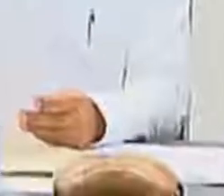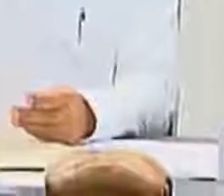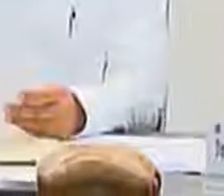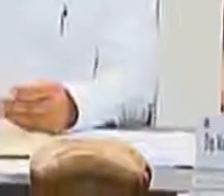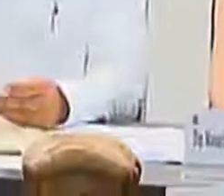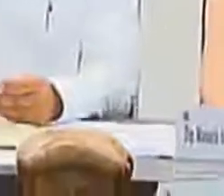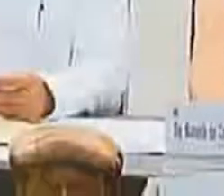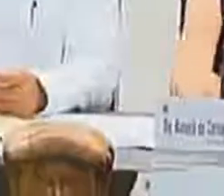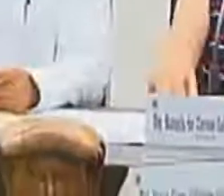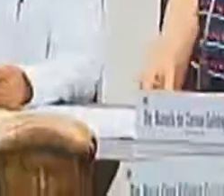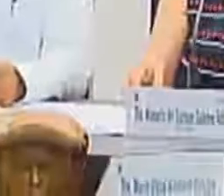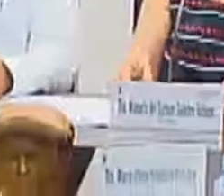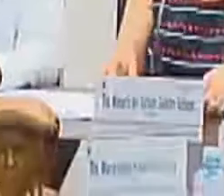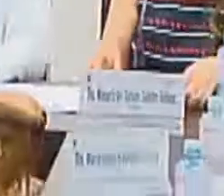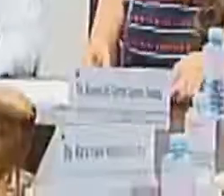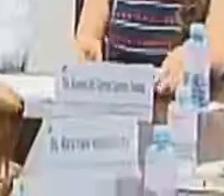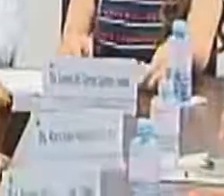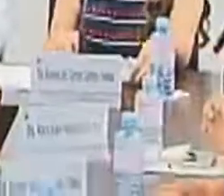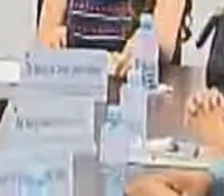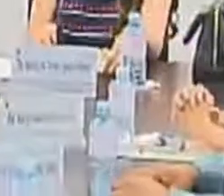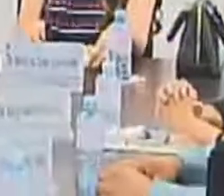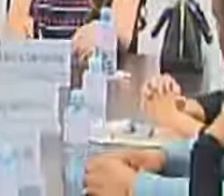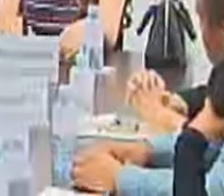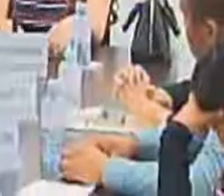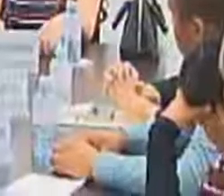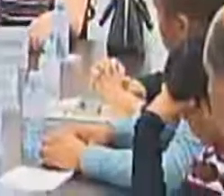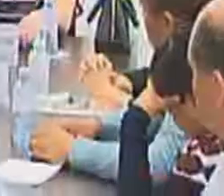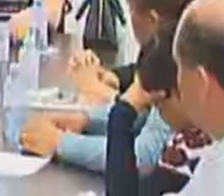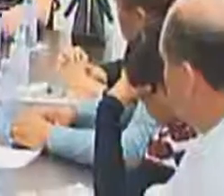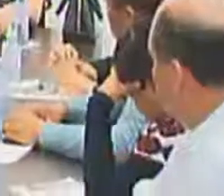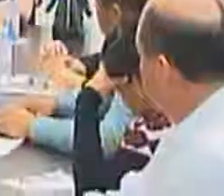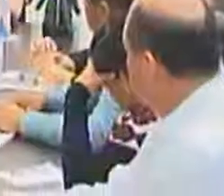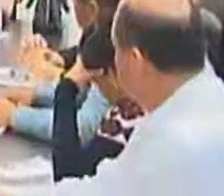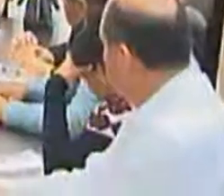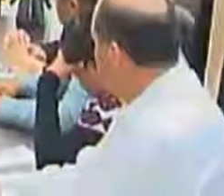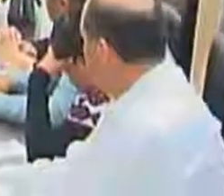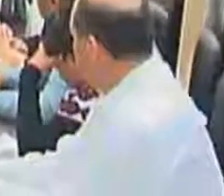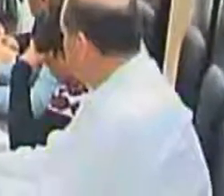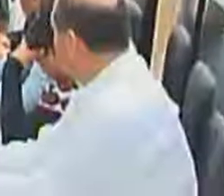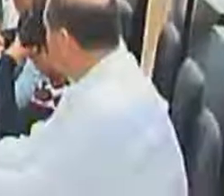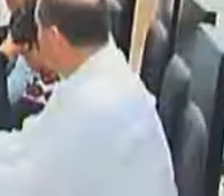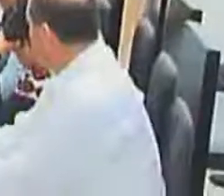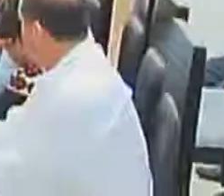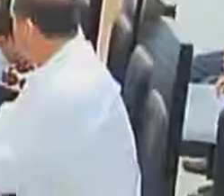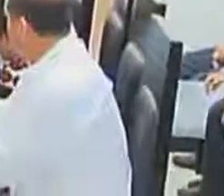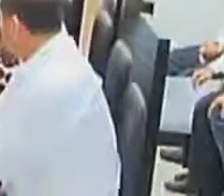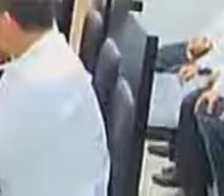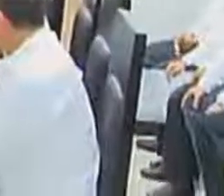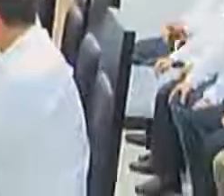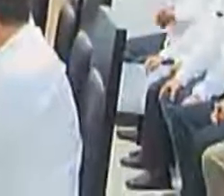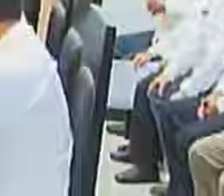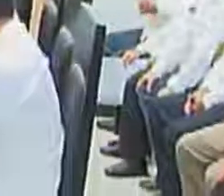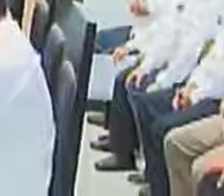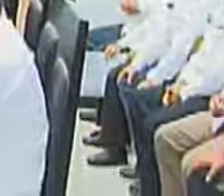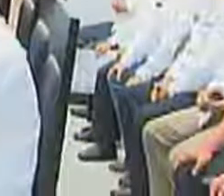secretario solicitó a la comisión protocolaria previamente designada se sirva a acompañar al compareciente a la salida de este de este